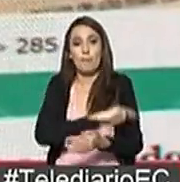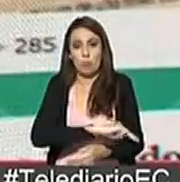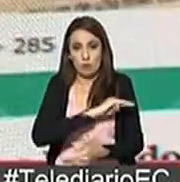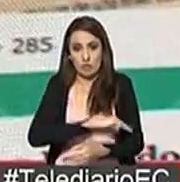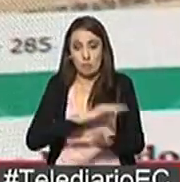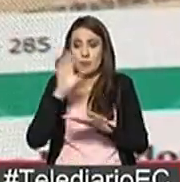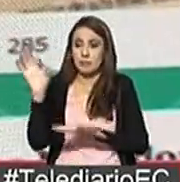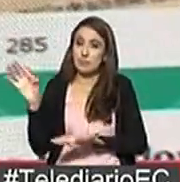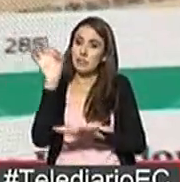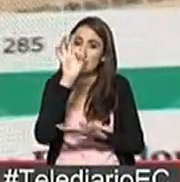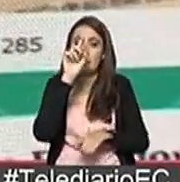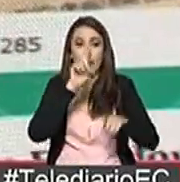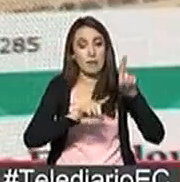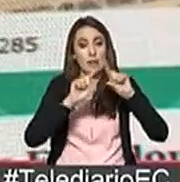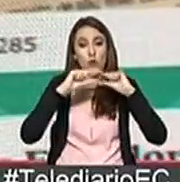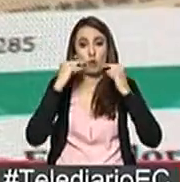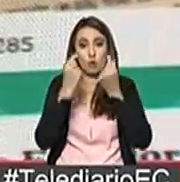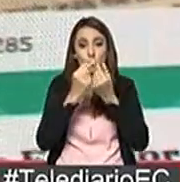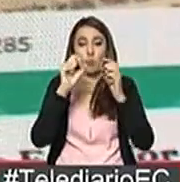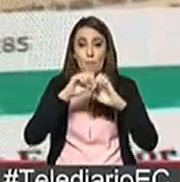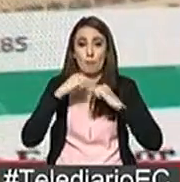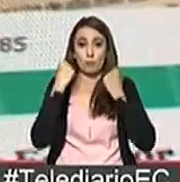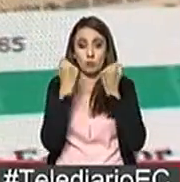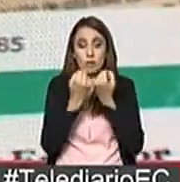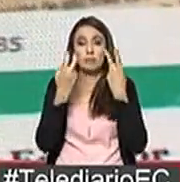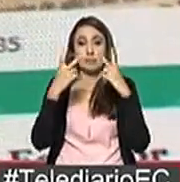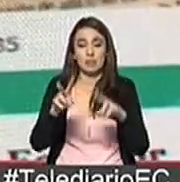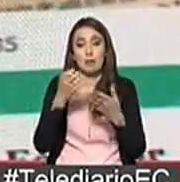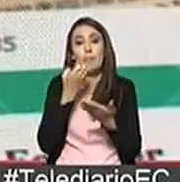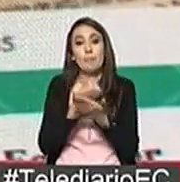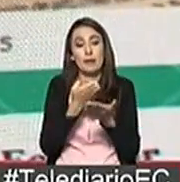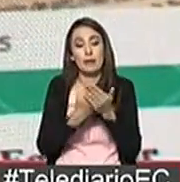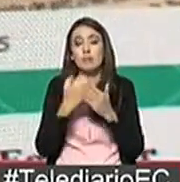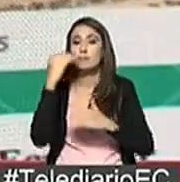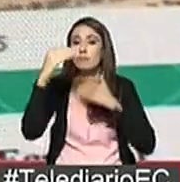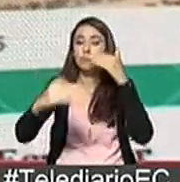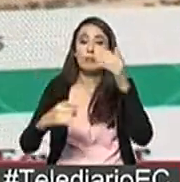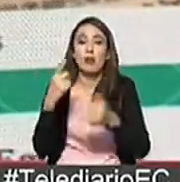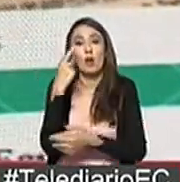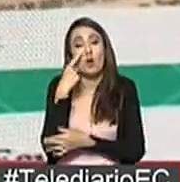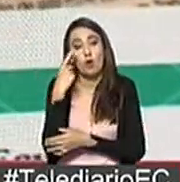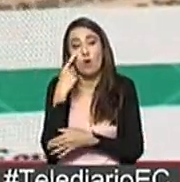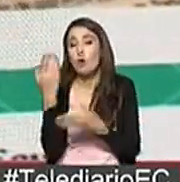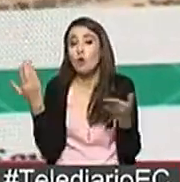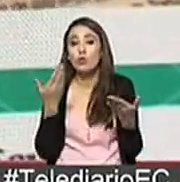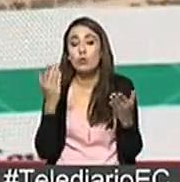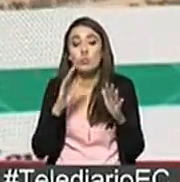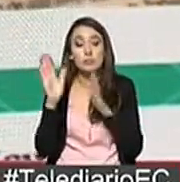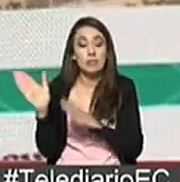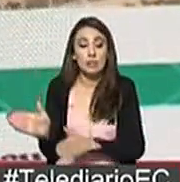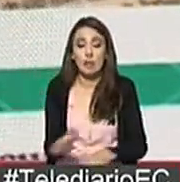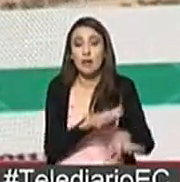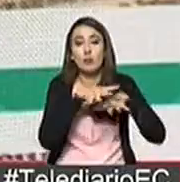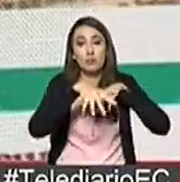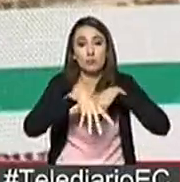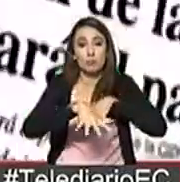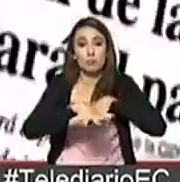con representantes de varios sectores sociales y económicos para conocer con detalle los hechos ocurridos durante las